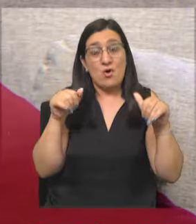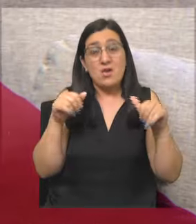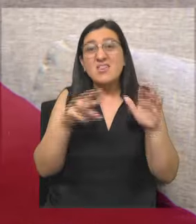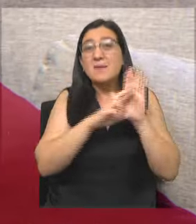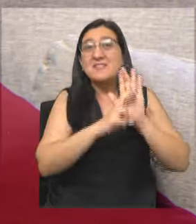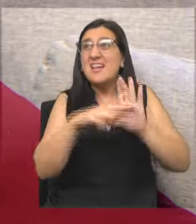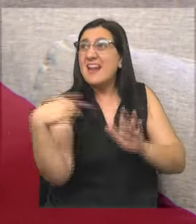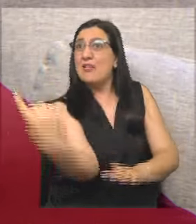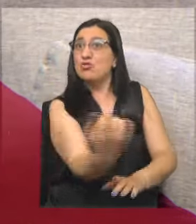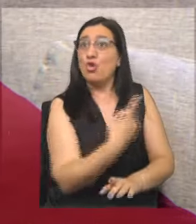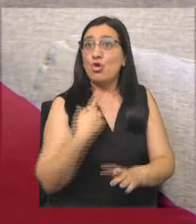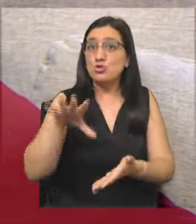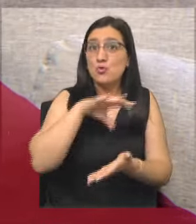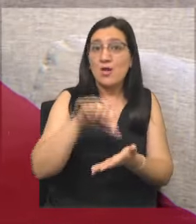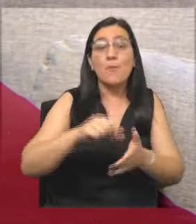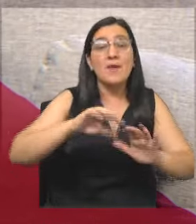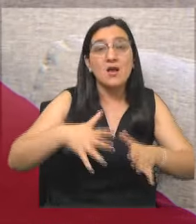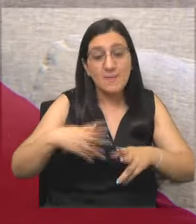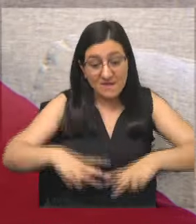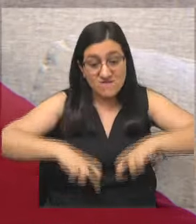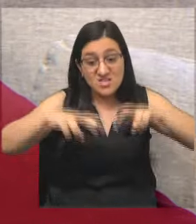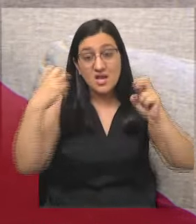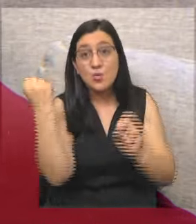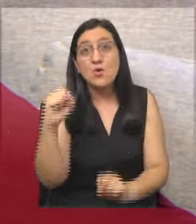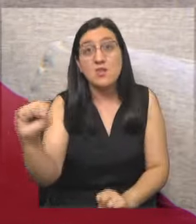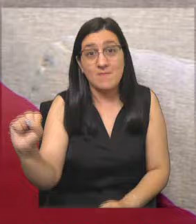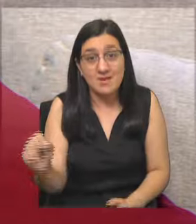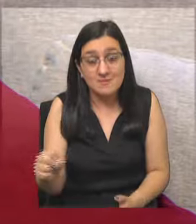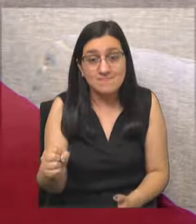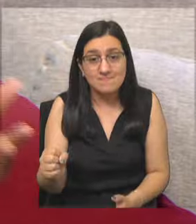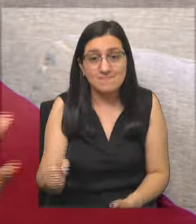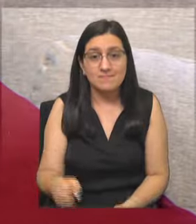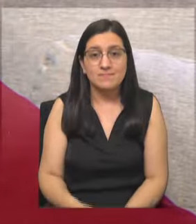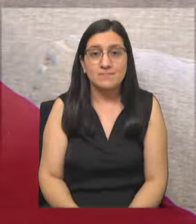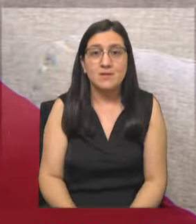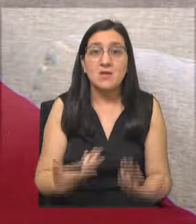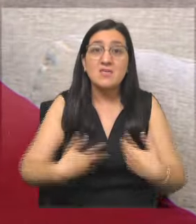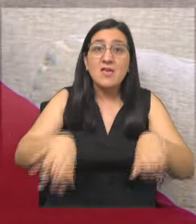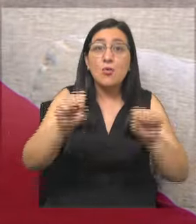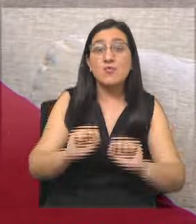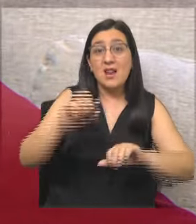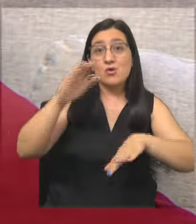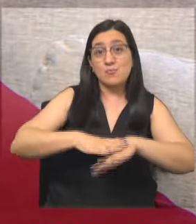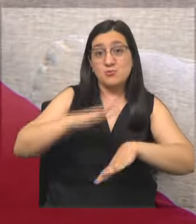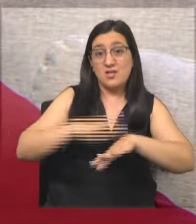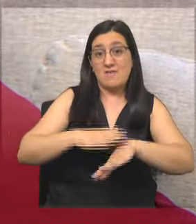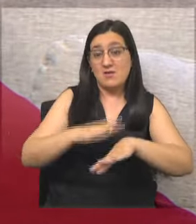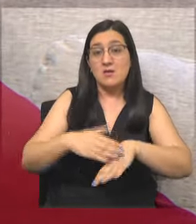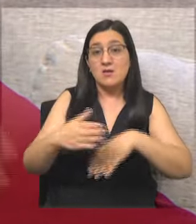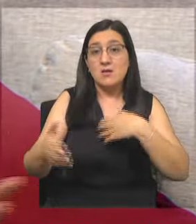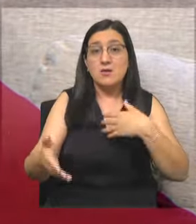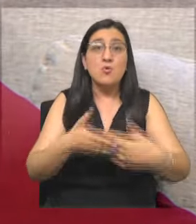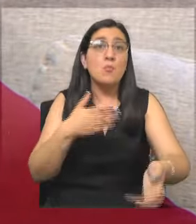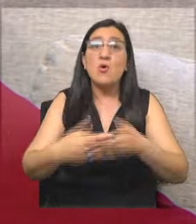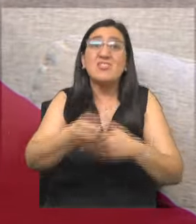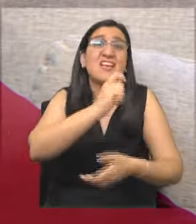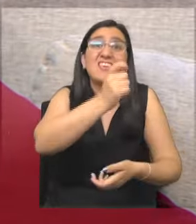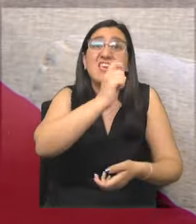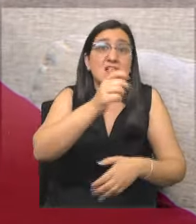ciudadanos, para investigar un crimen y descubrir a los culpables, los que sean, de forma